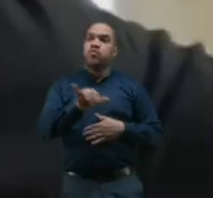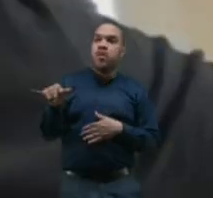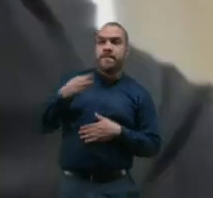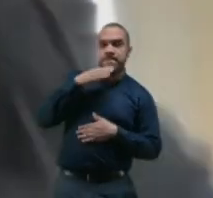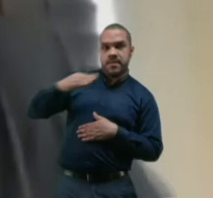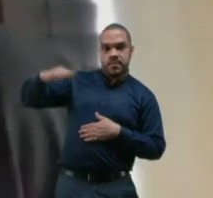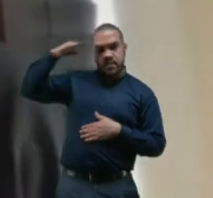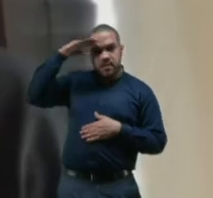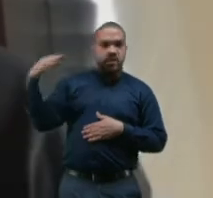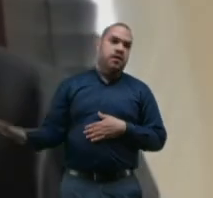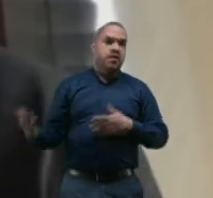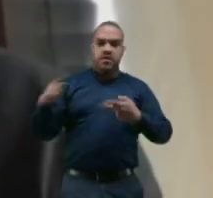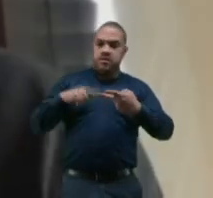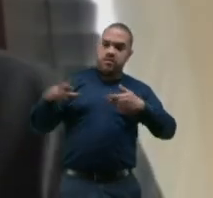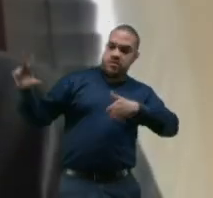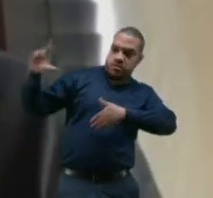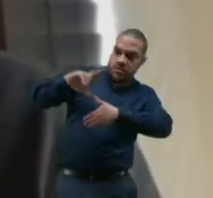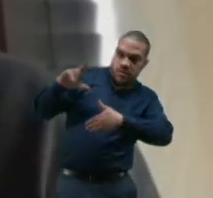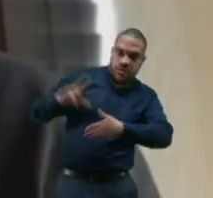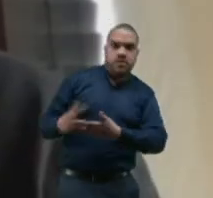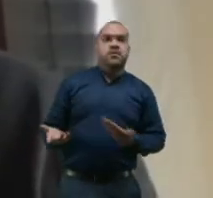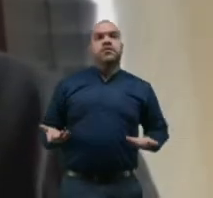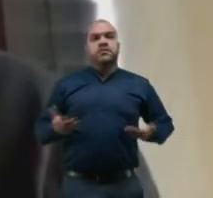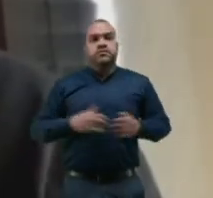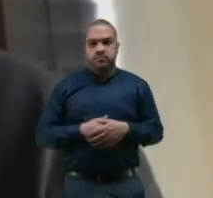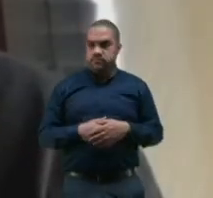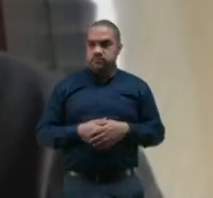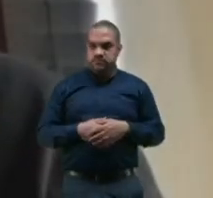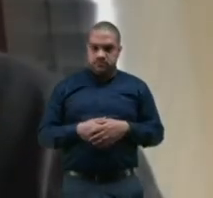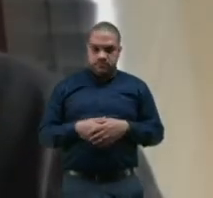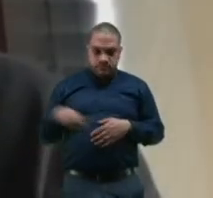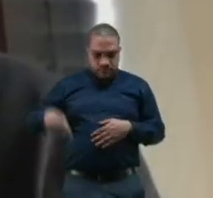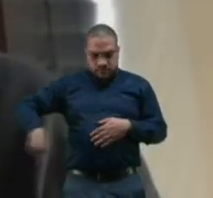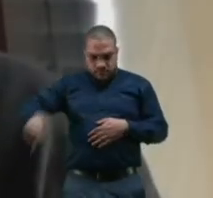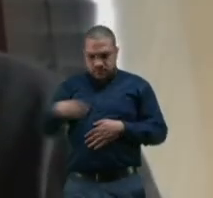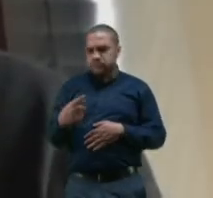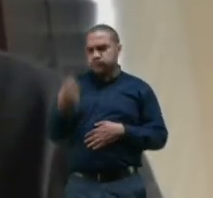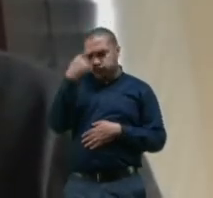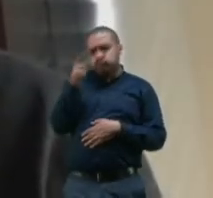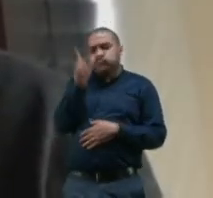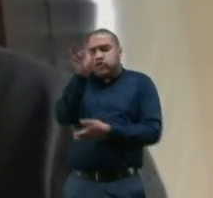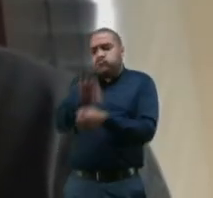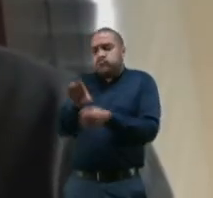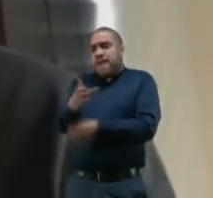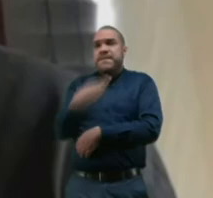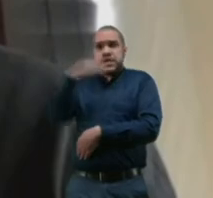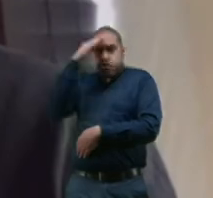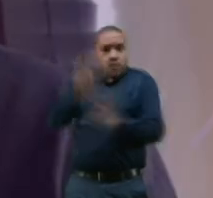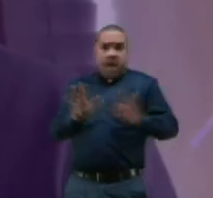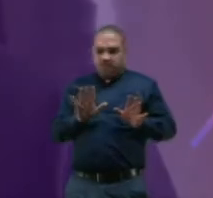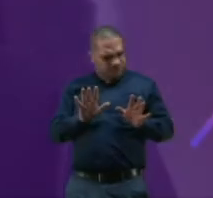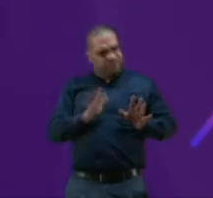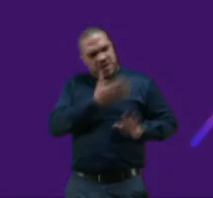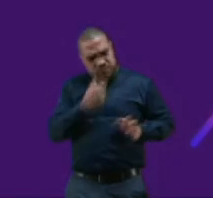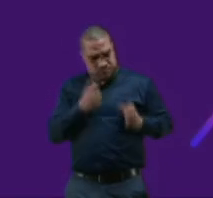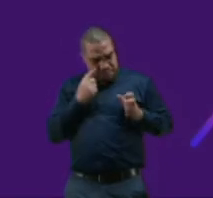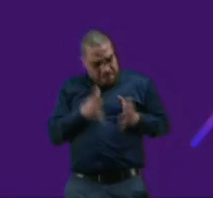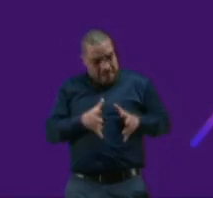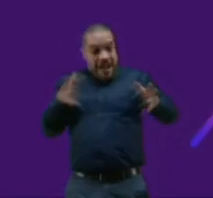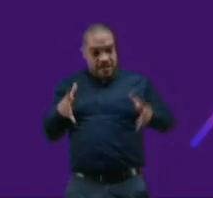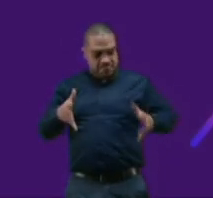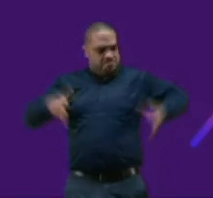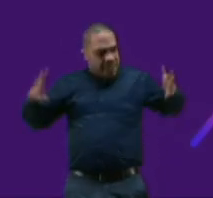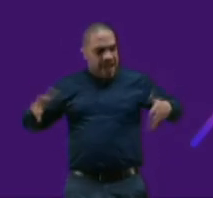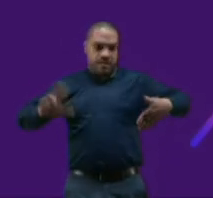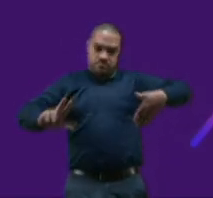grande a nivel latinoamérica o mundo y eso eso va a ser esencial si no yo creo que ese punto es